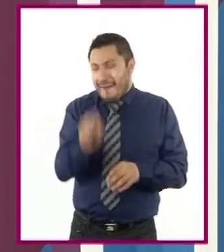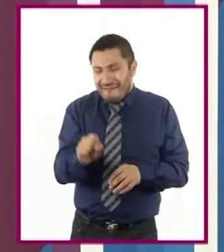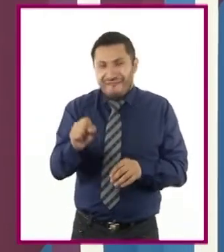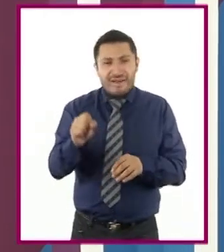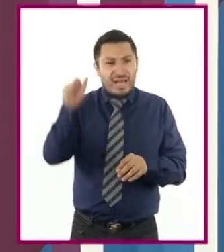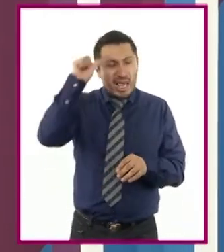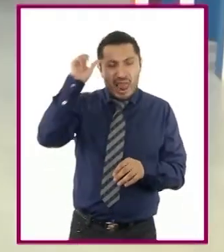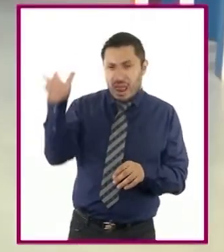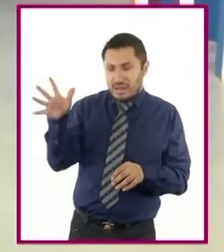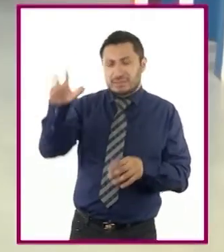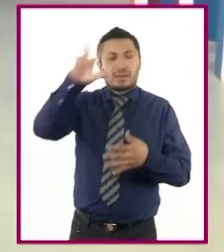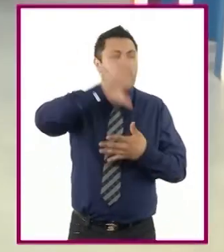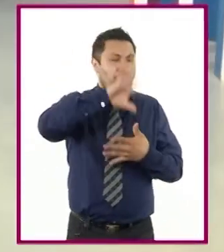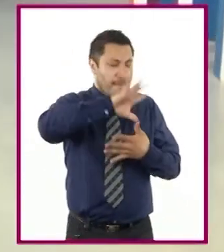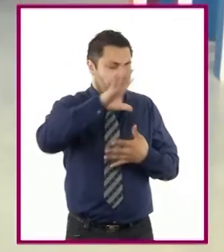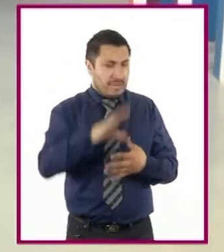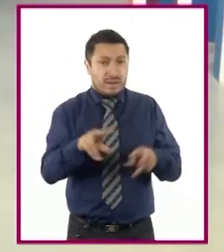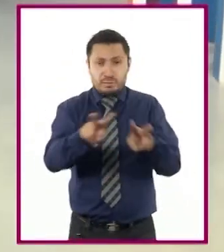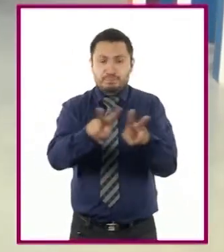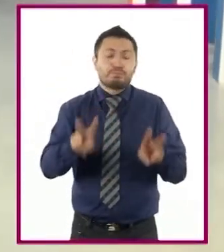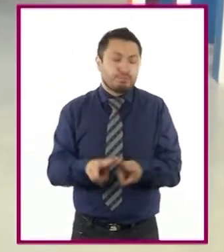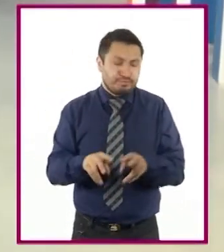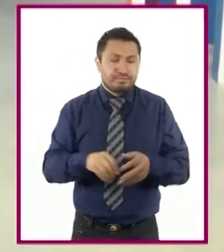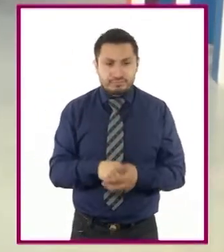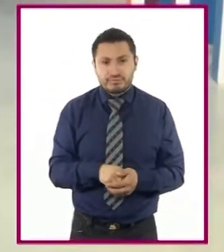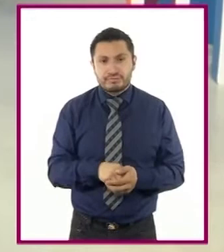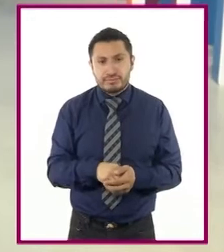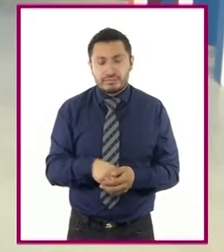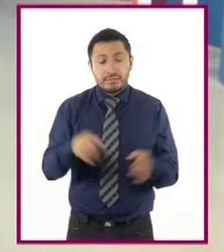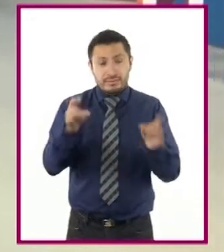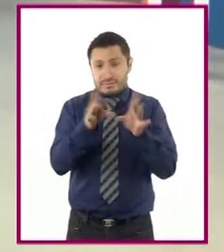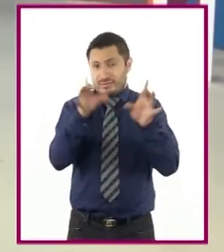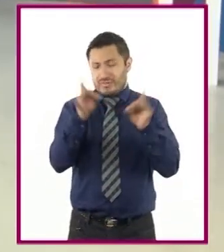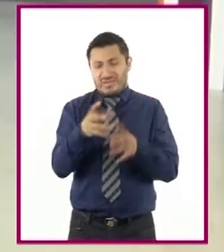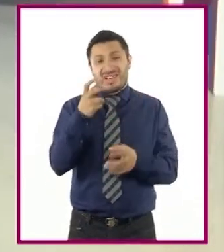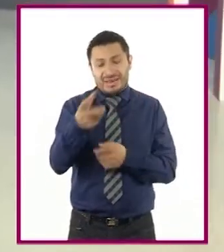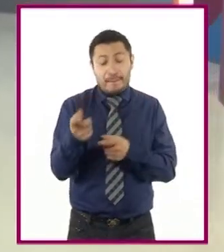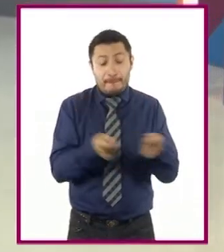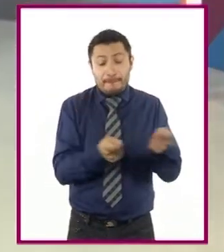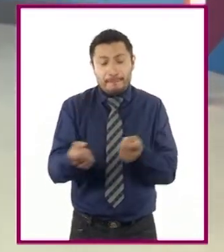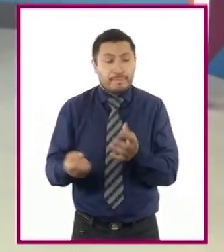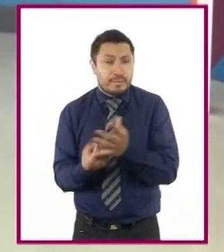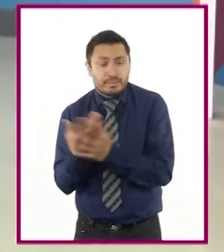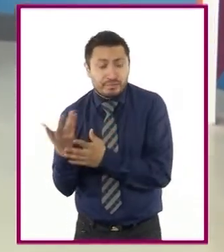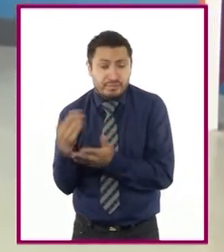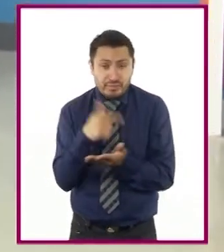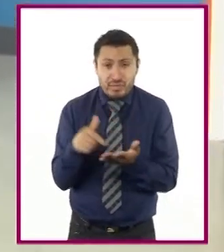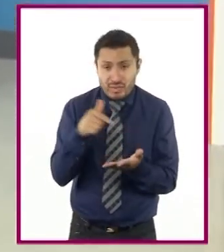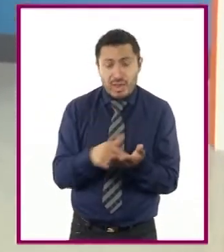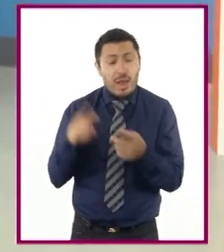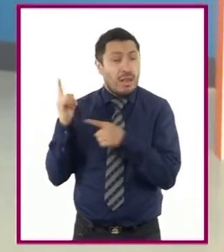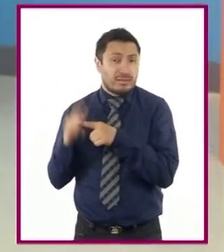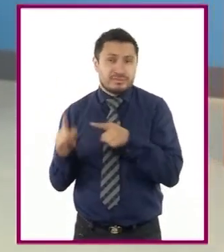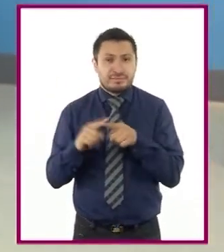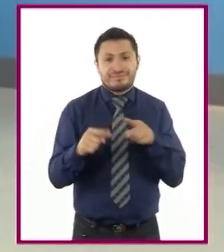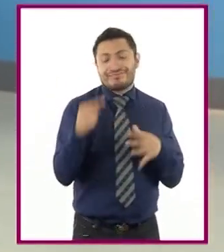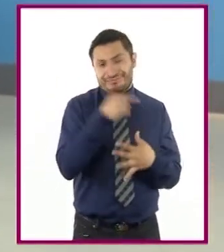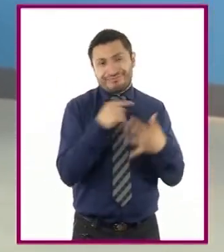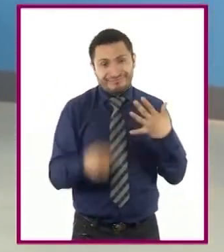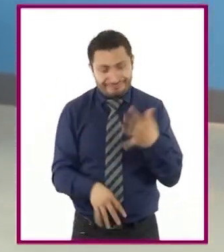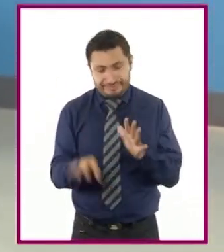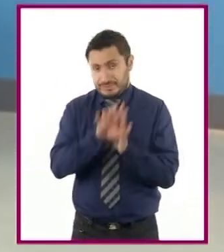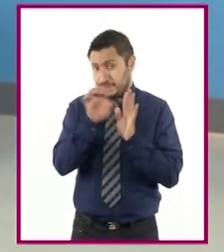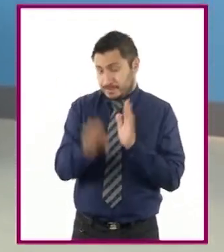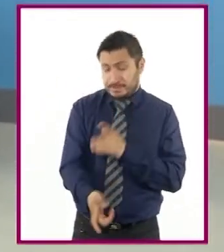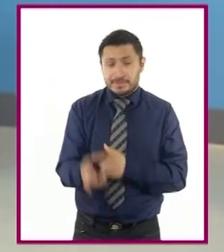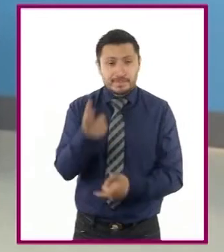y americanos. Las causas que llevaron a la dominación de nuevos lugares fueron muy diversas. Por un lado, las